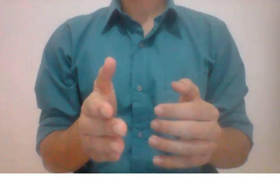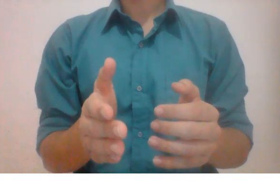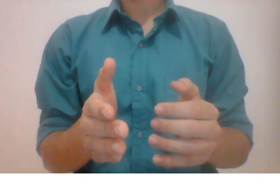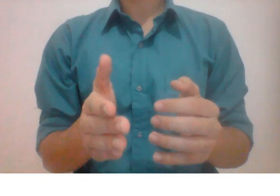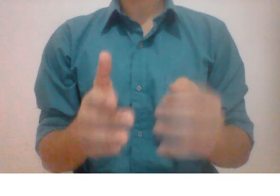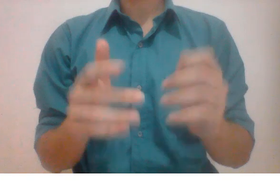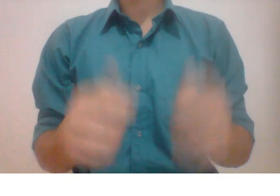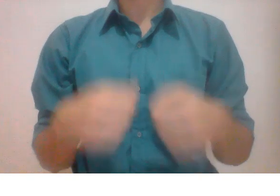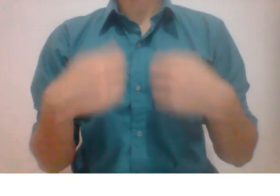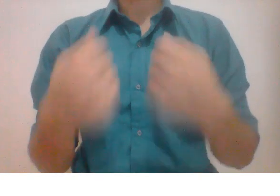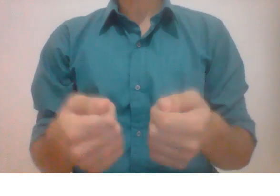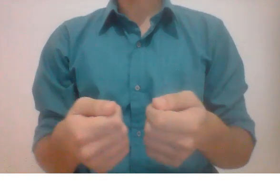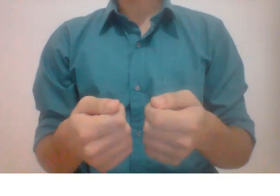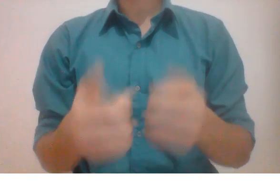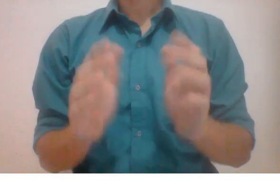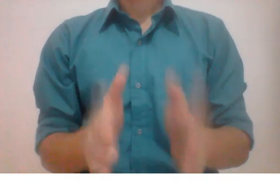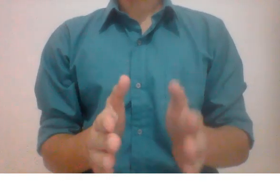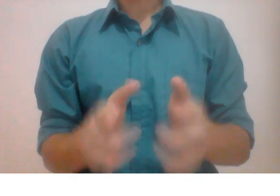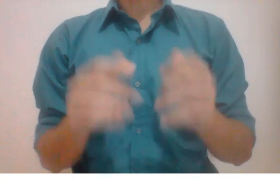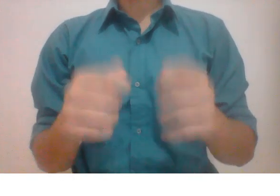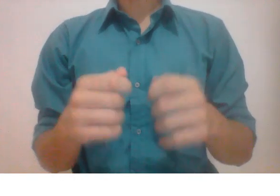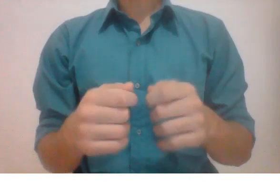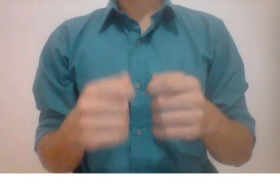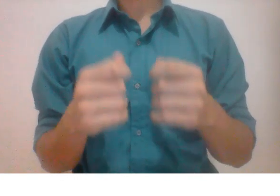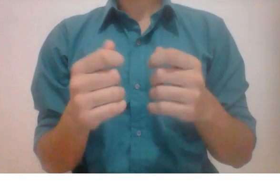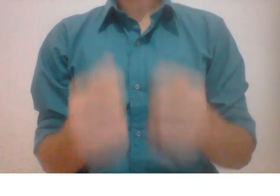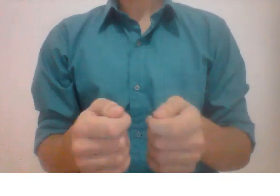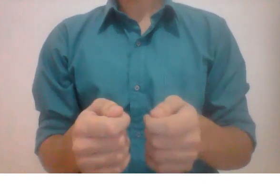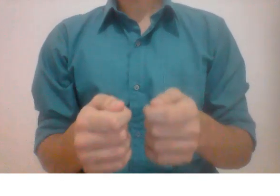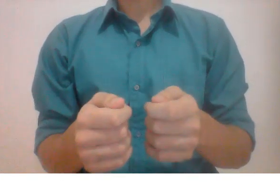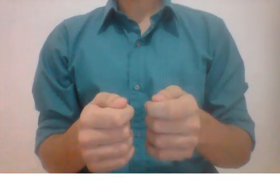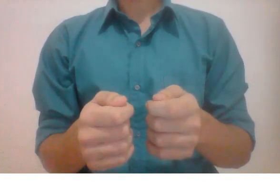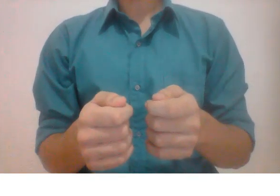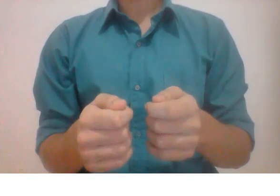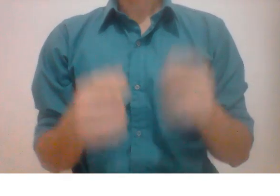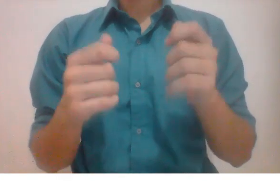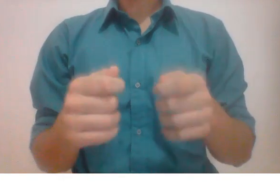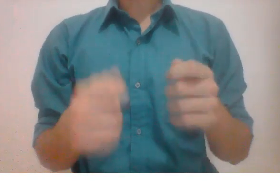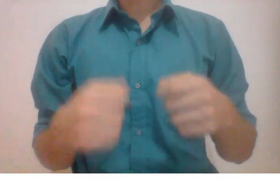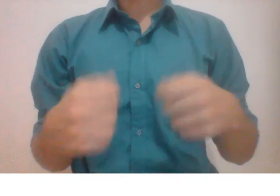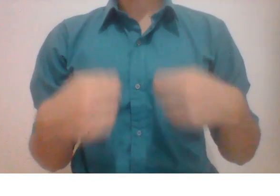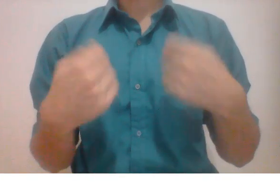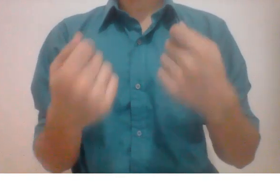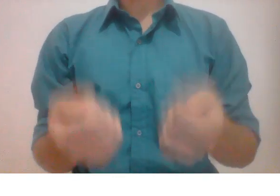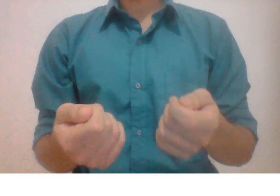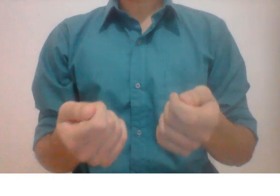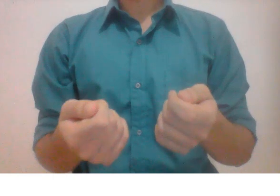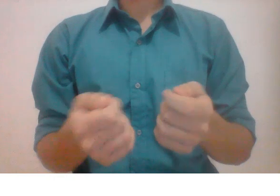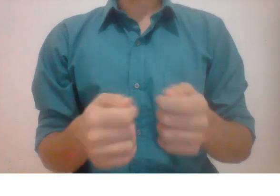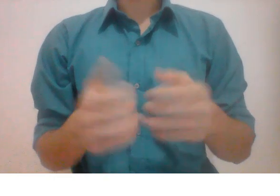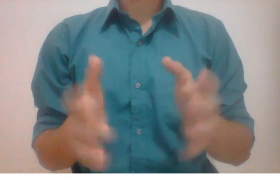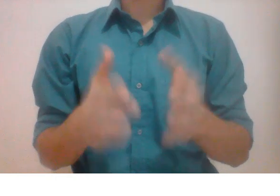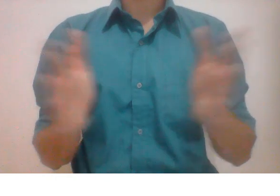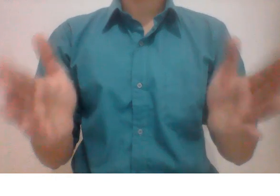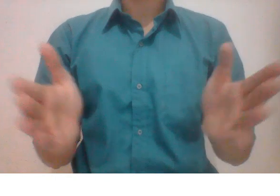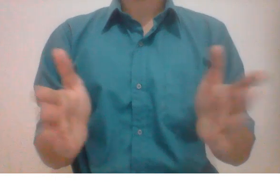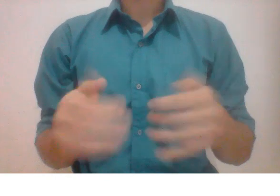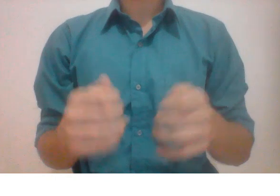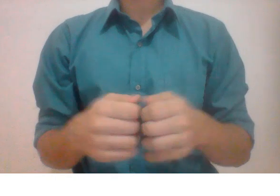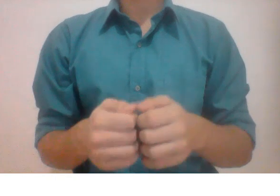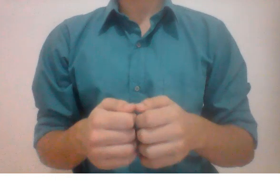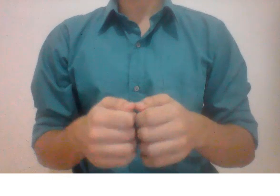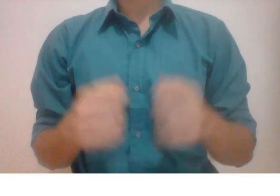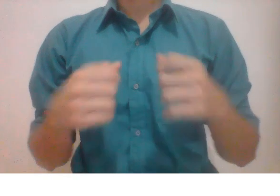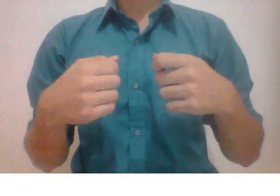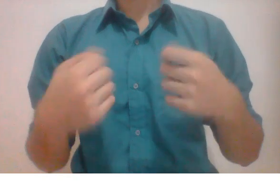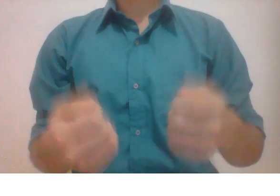de estos analistas políticos que eran pagados, que ojo, no eran pagados necesariamente en pesos, eran pagados en dólares, entonces estos se vendían